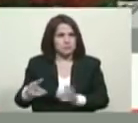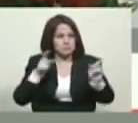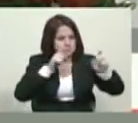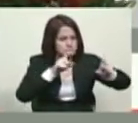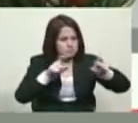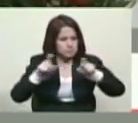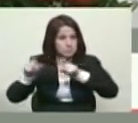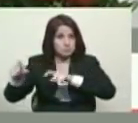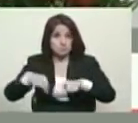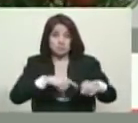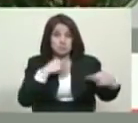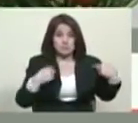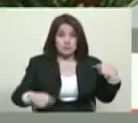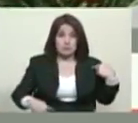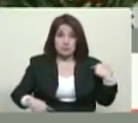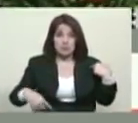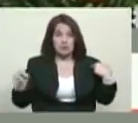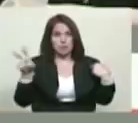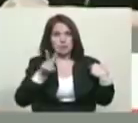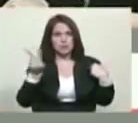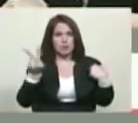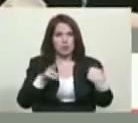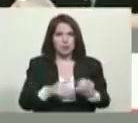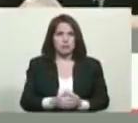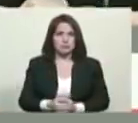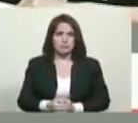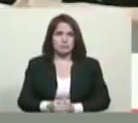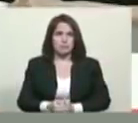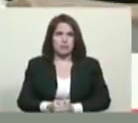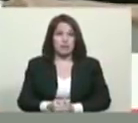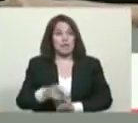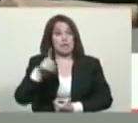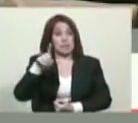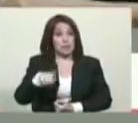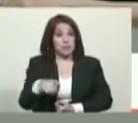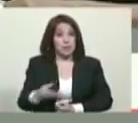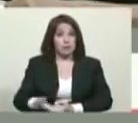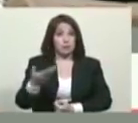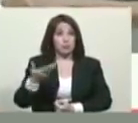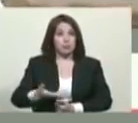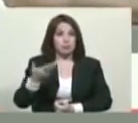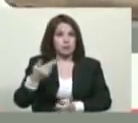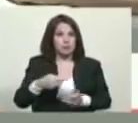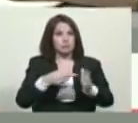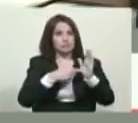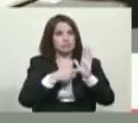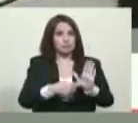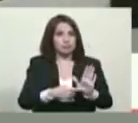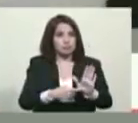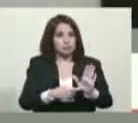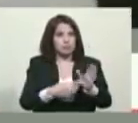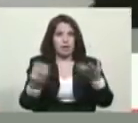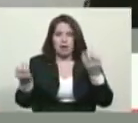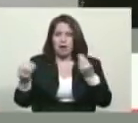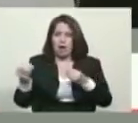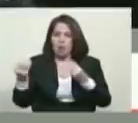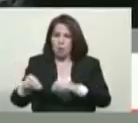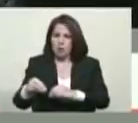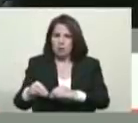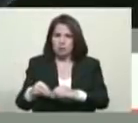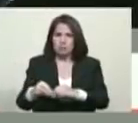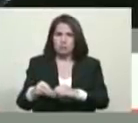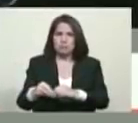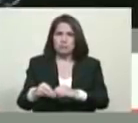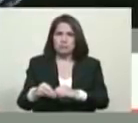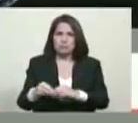formación China-Venezuela. También es importante destacar otro acuerdo, y es que se va a enviar